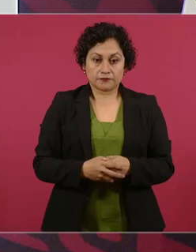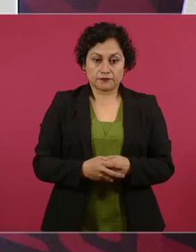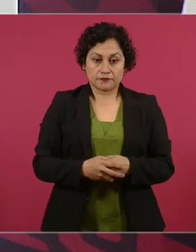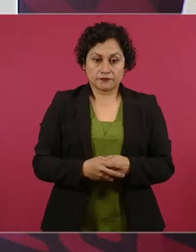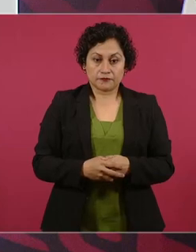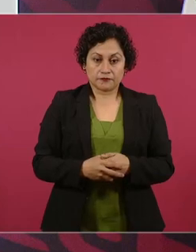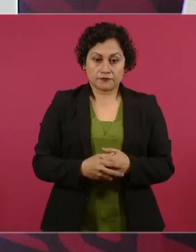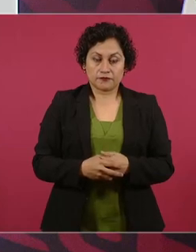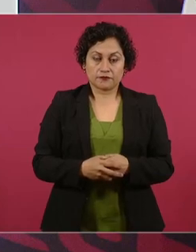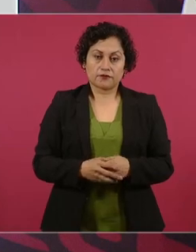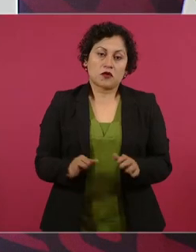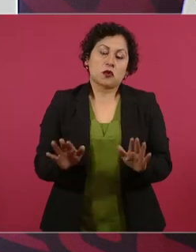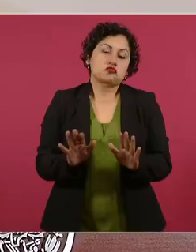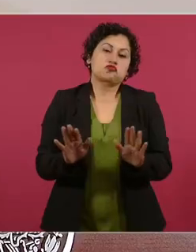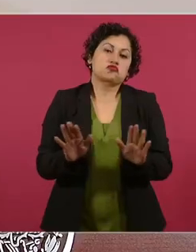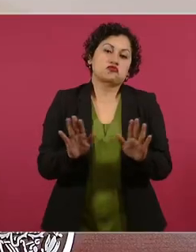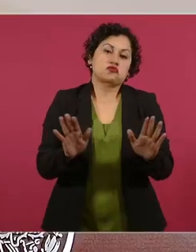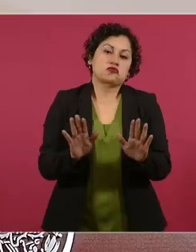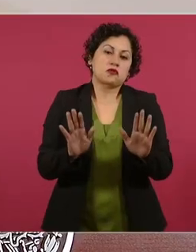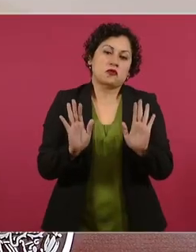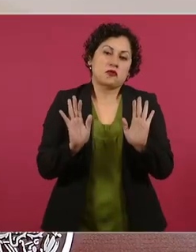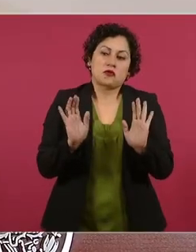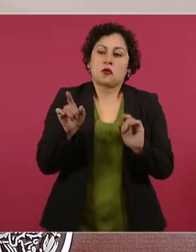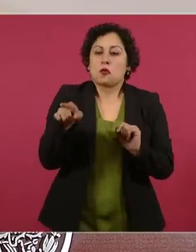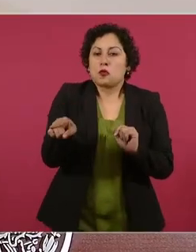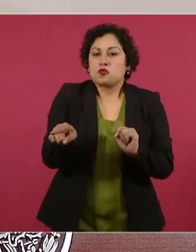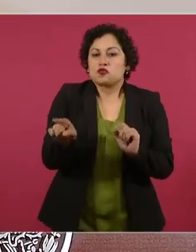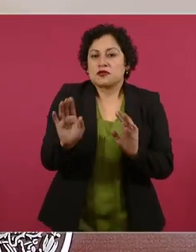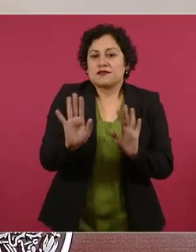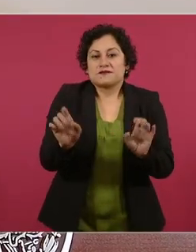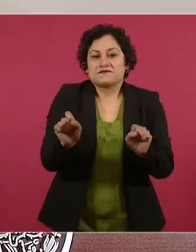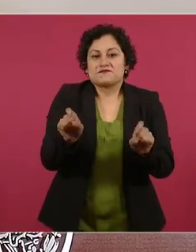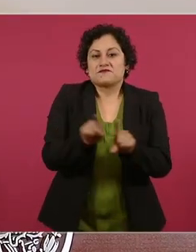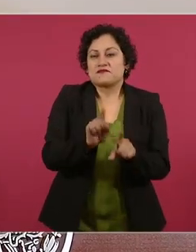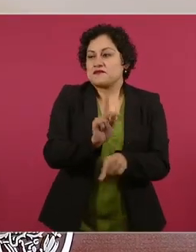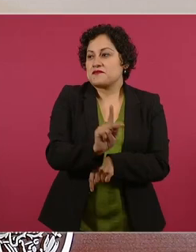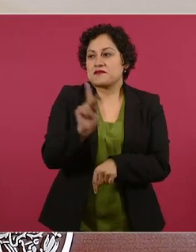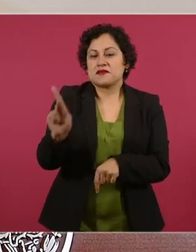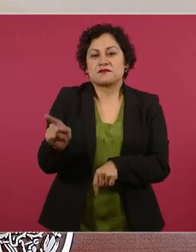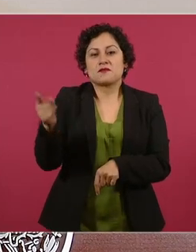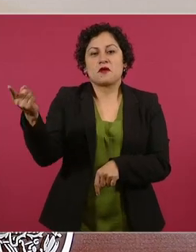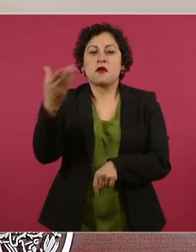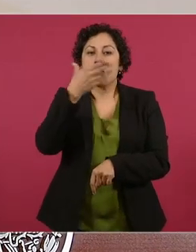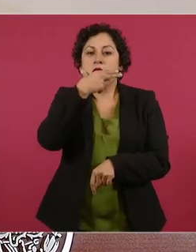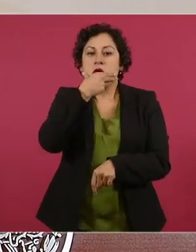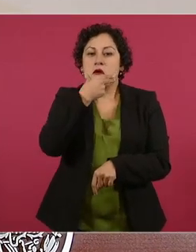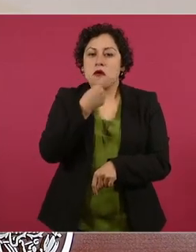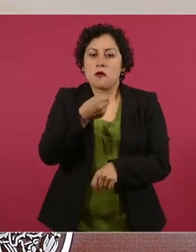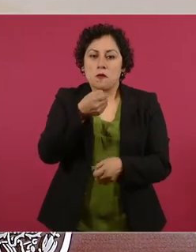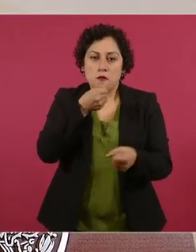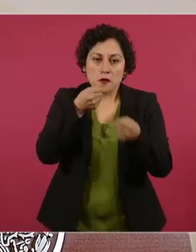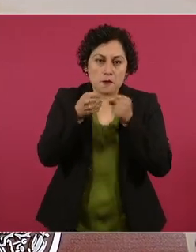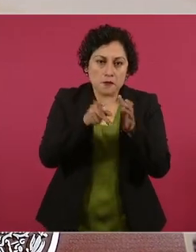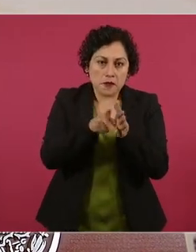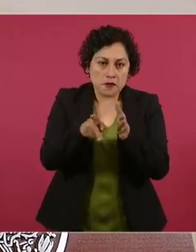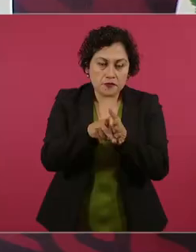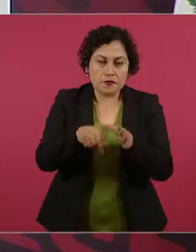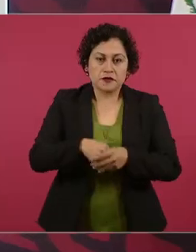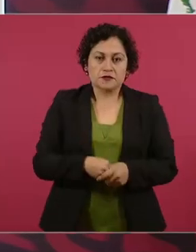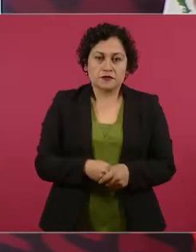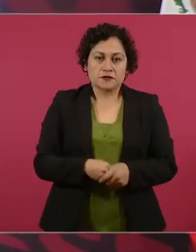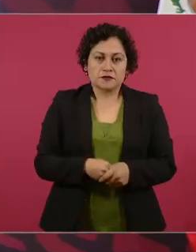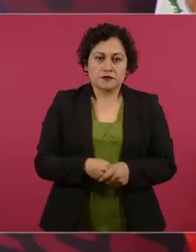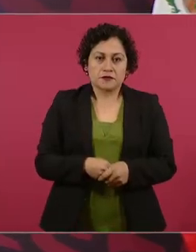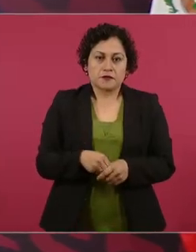No, ya están ustedes como el periodista. Ya están como el periodista. Si yo no lo